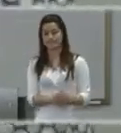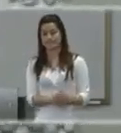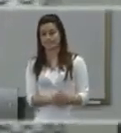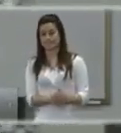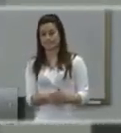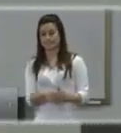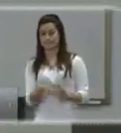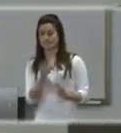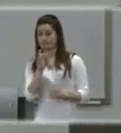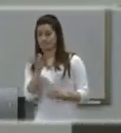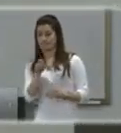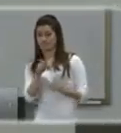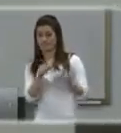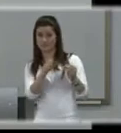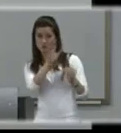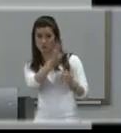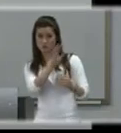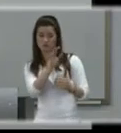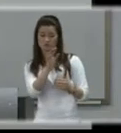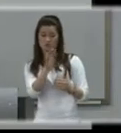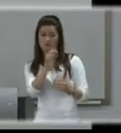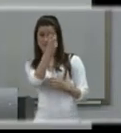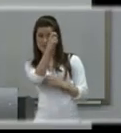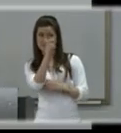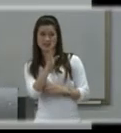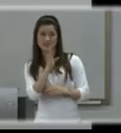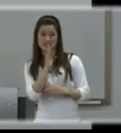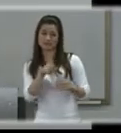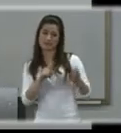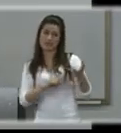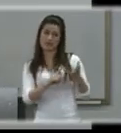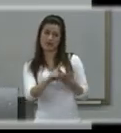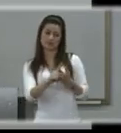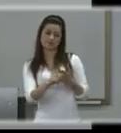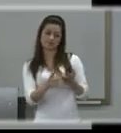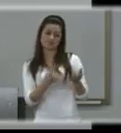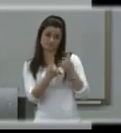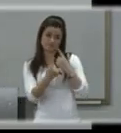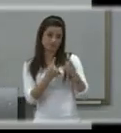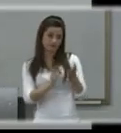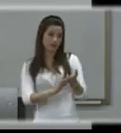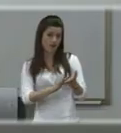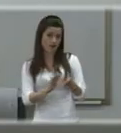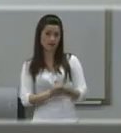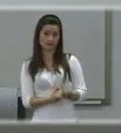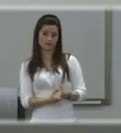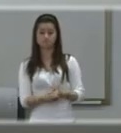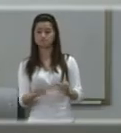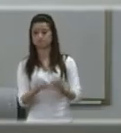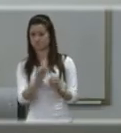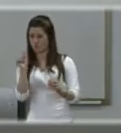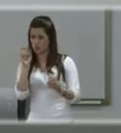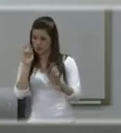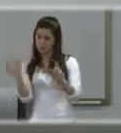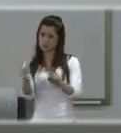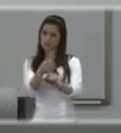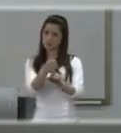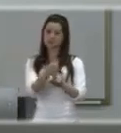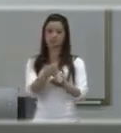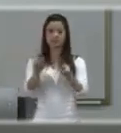poder discutir con la persona que está aquí de la Fiscalía. Y lo otro es que hay muy poca información sobre victimización y